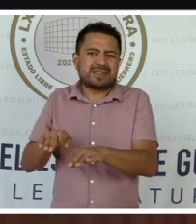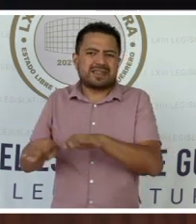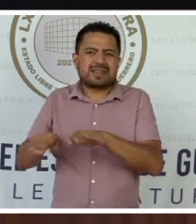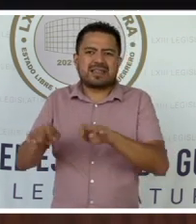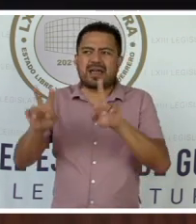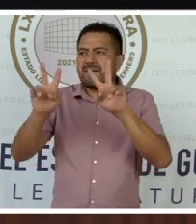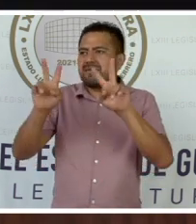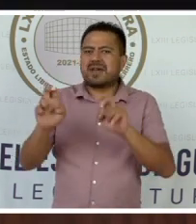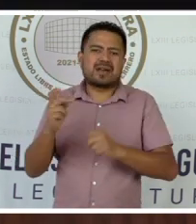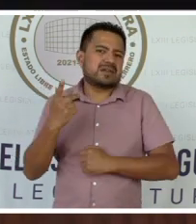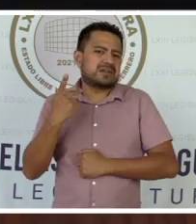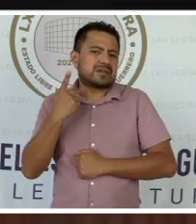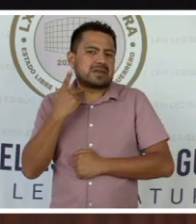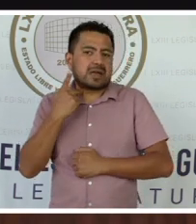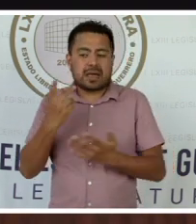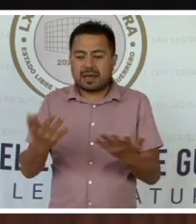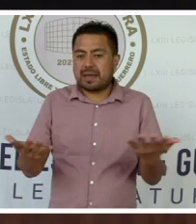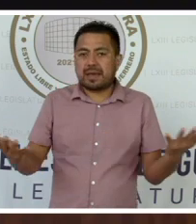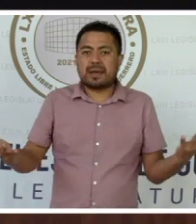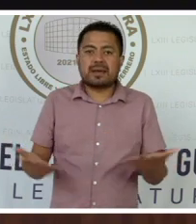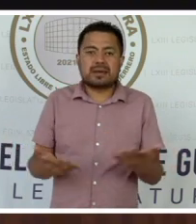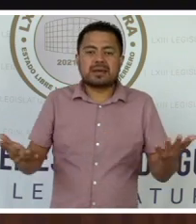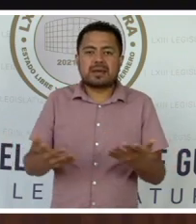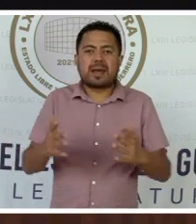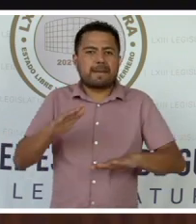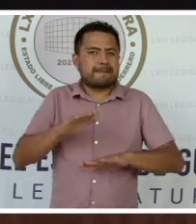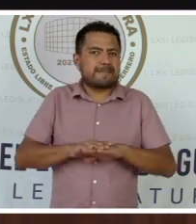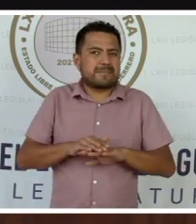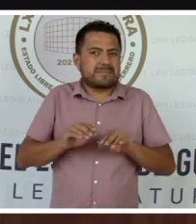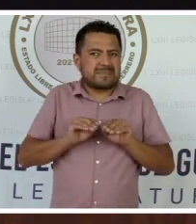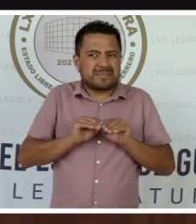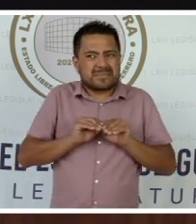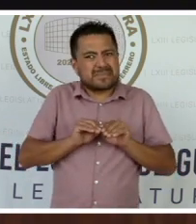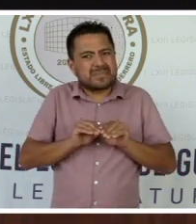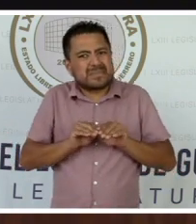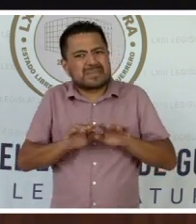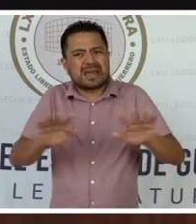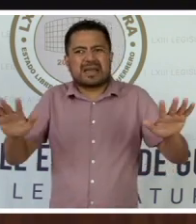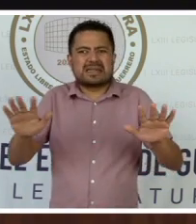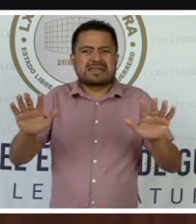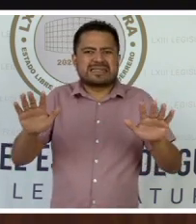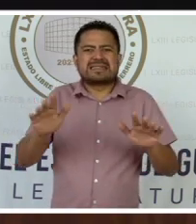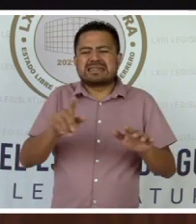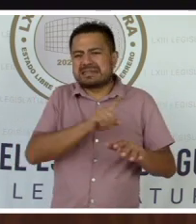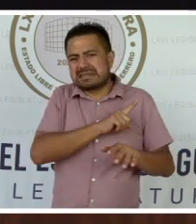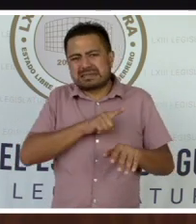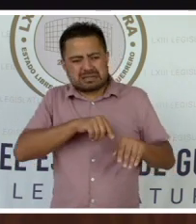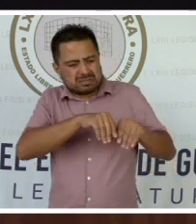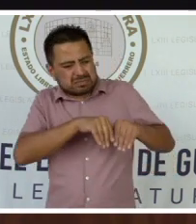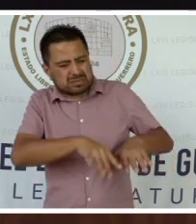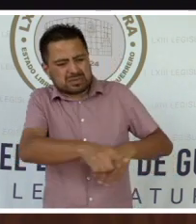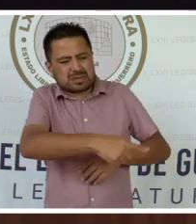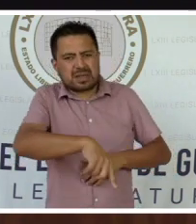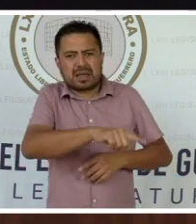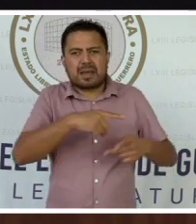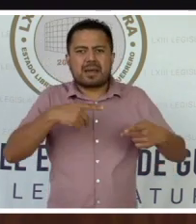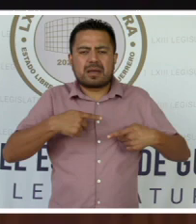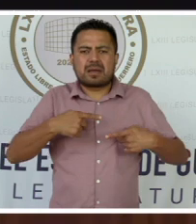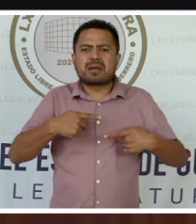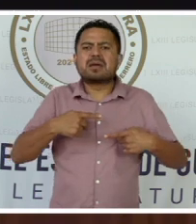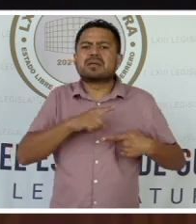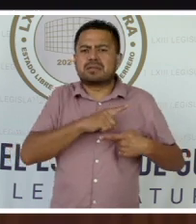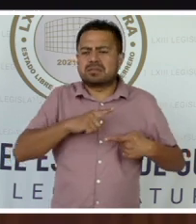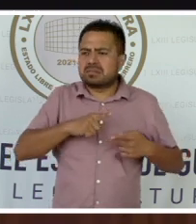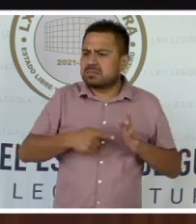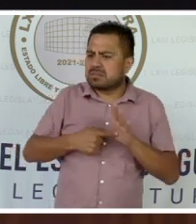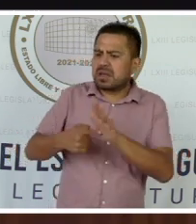se realicen en términos de transparencia máxima publicidad rendición de cuentas